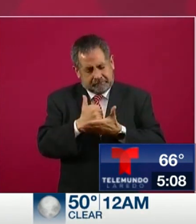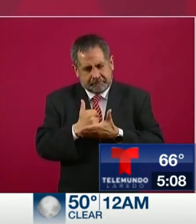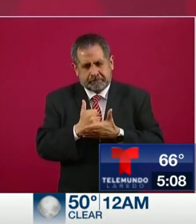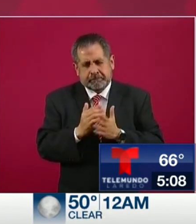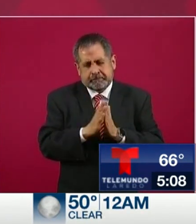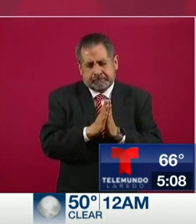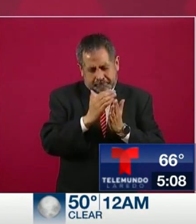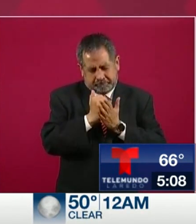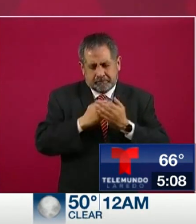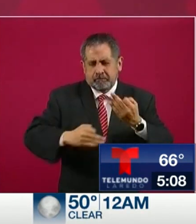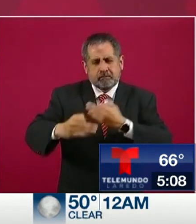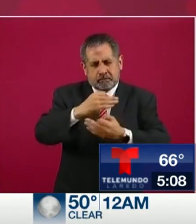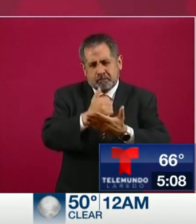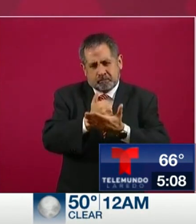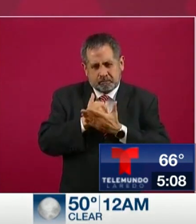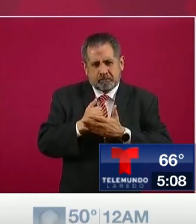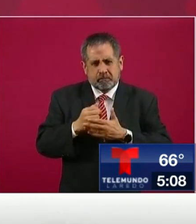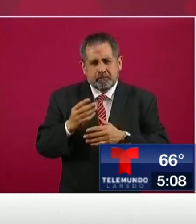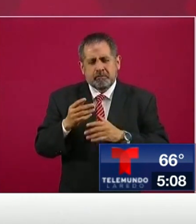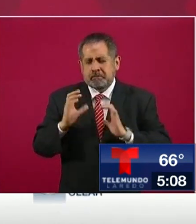presentar pruebas suficientes